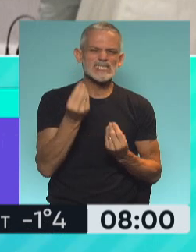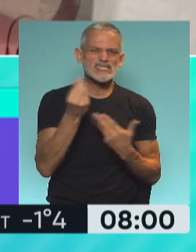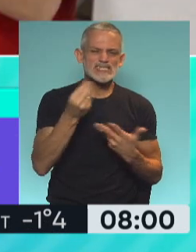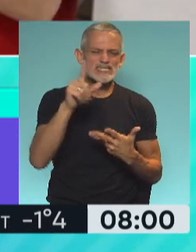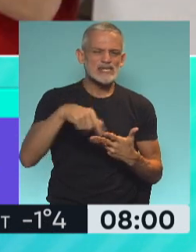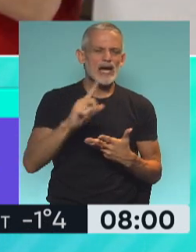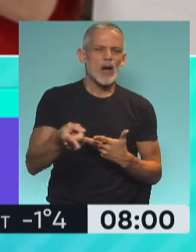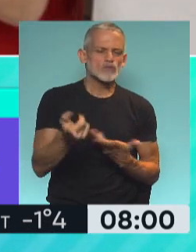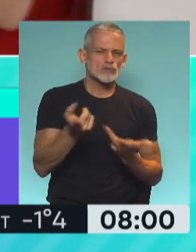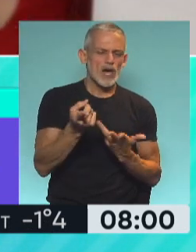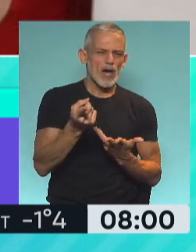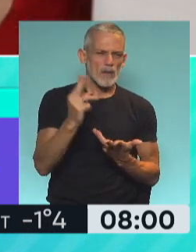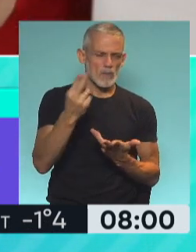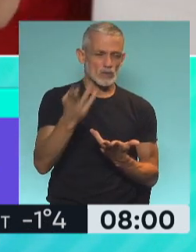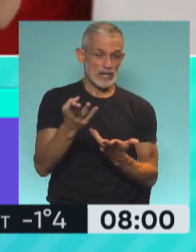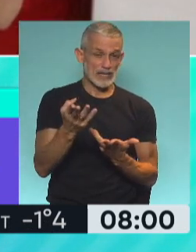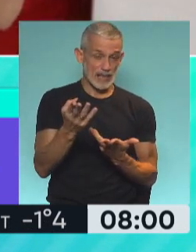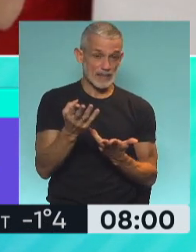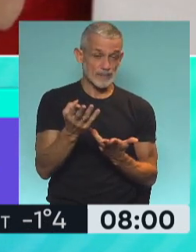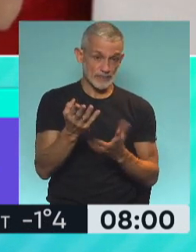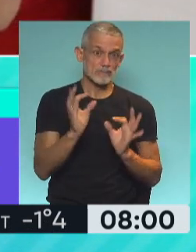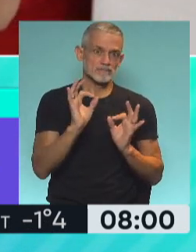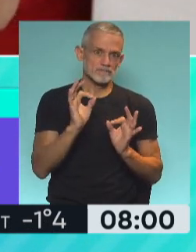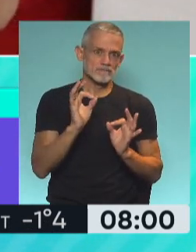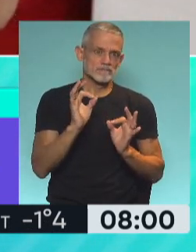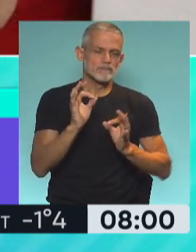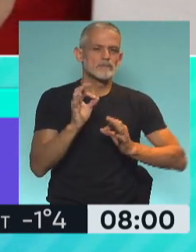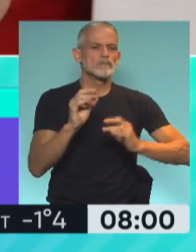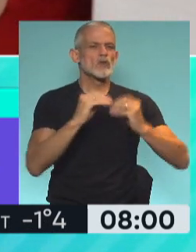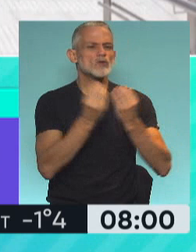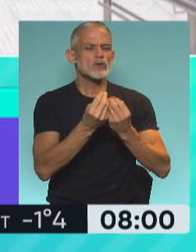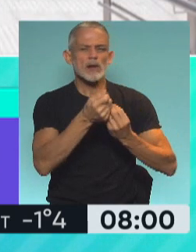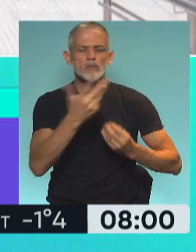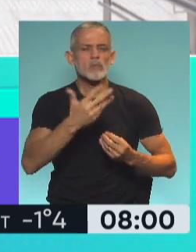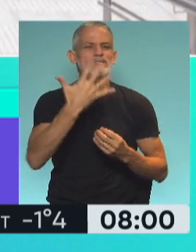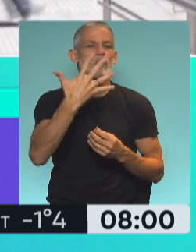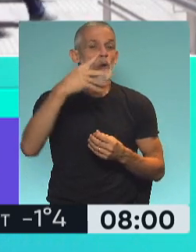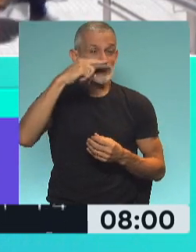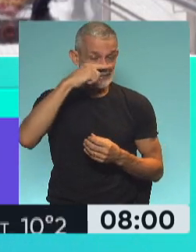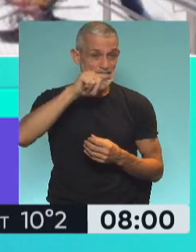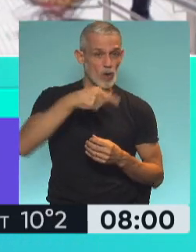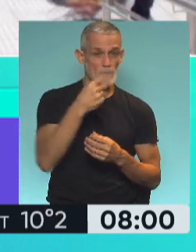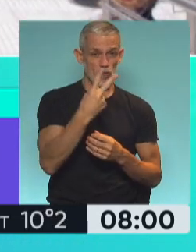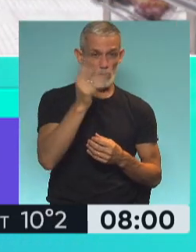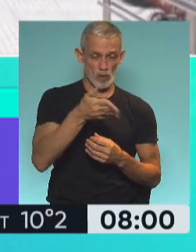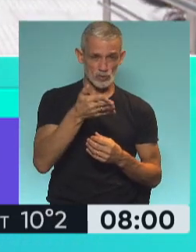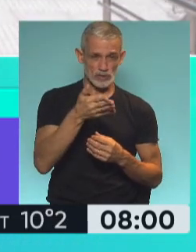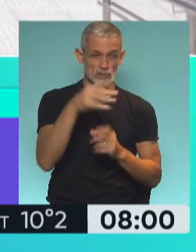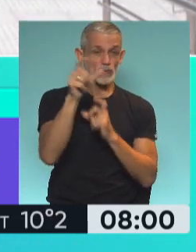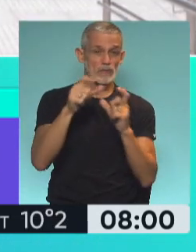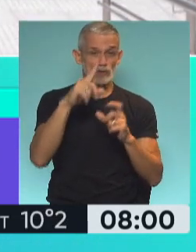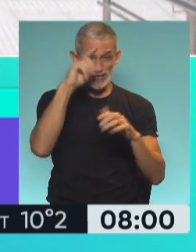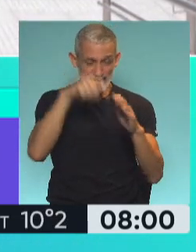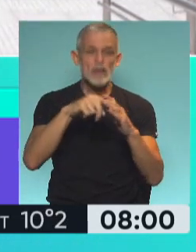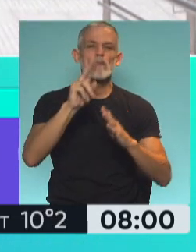Y predeciblemente, la mortalidad, que en este estudio fue el 57,6%, estuvo vinculada a